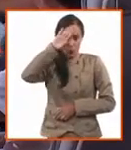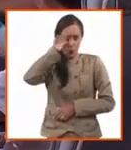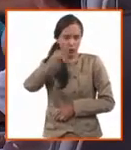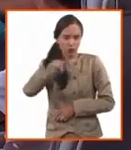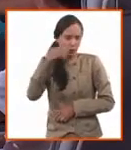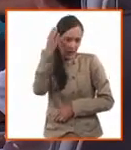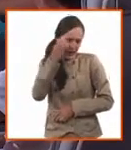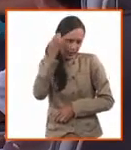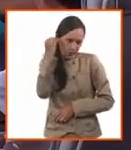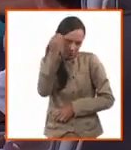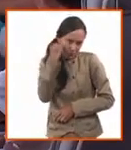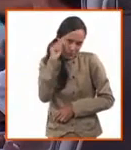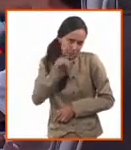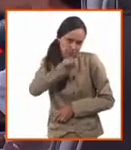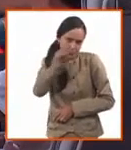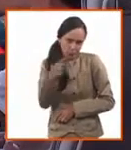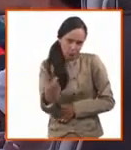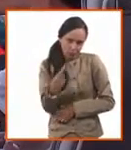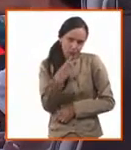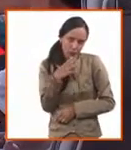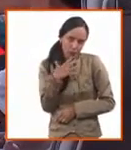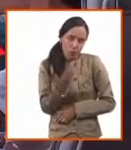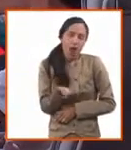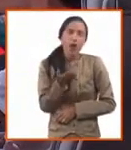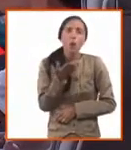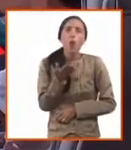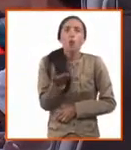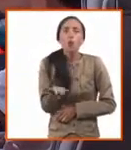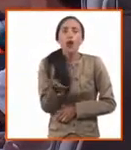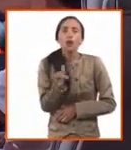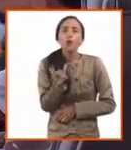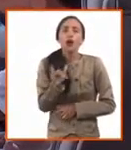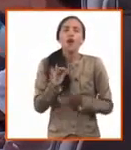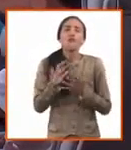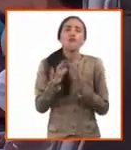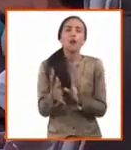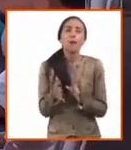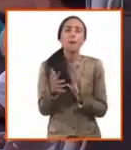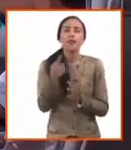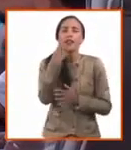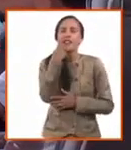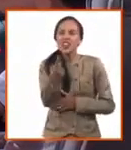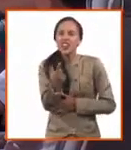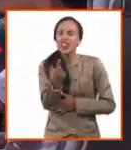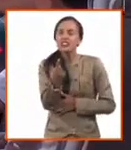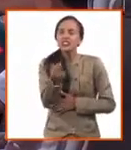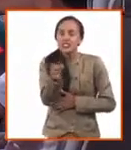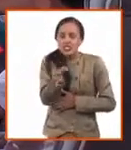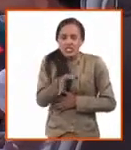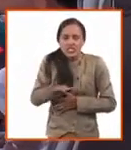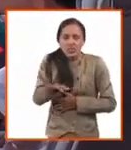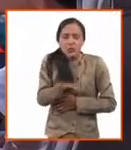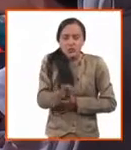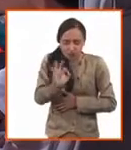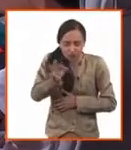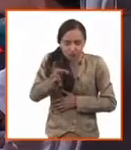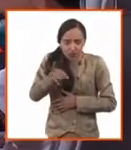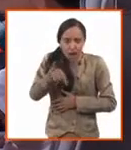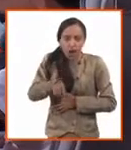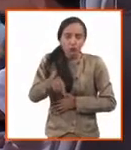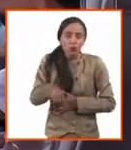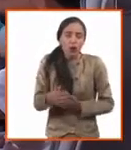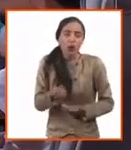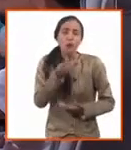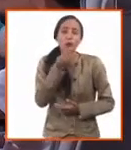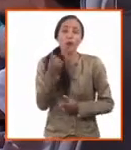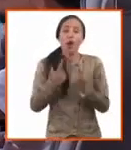son las dinámicas o un poco las maneras de ver la realidad actual que nos pueden servir